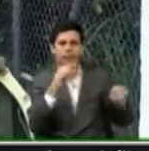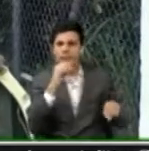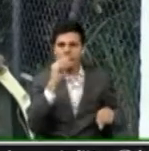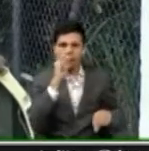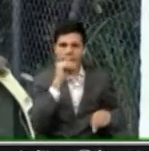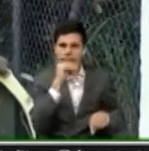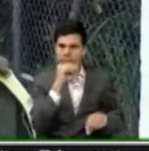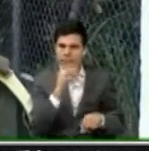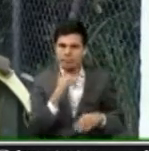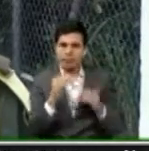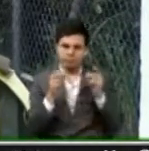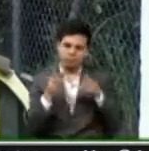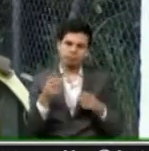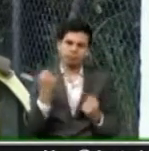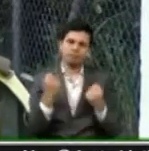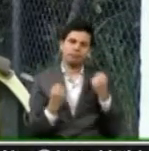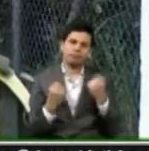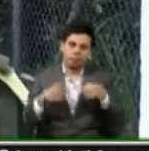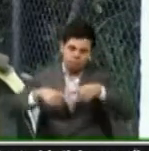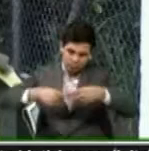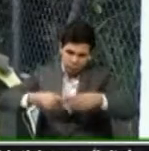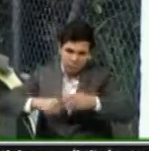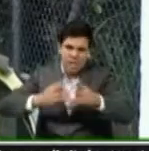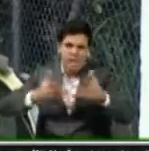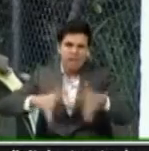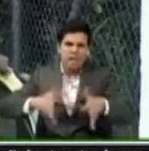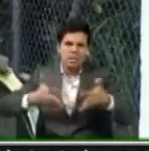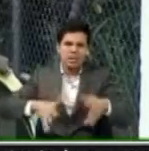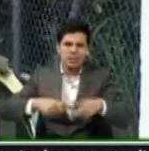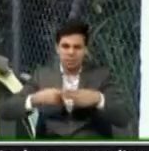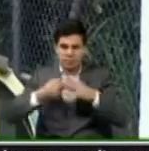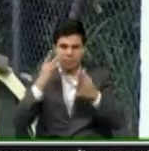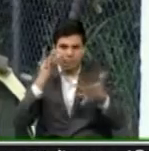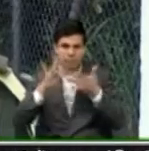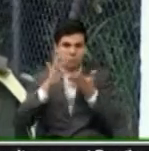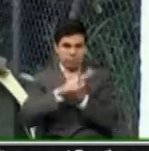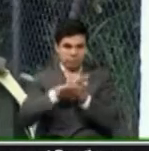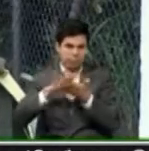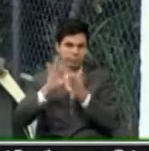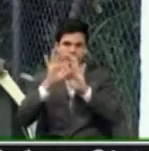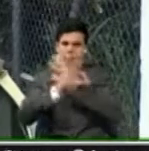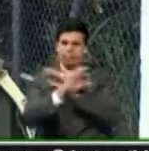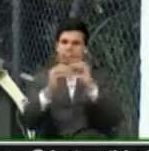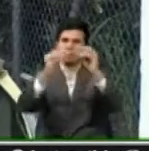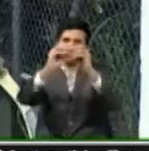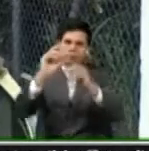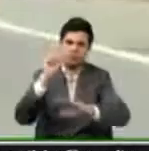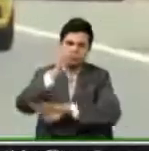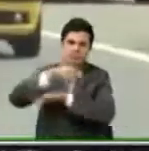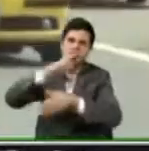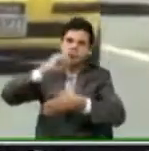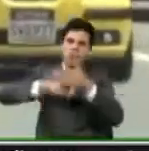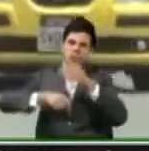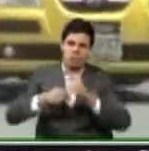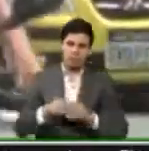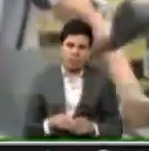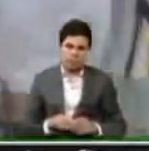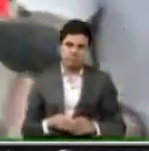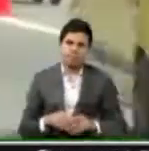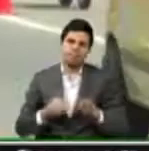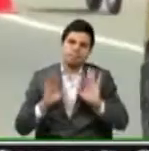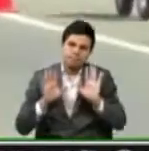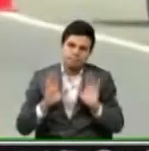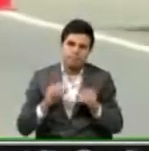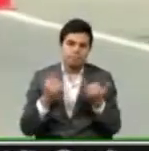vehículos con las condiciones tecnomecánicas no en las mejores condiciones, también tuvimos que realizar orden de comparendo. Sin embargo, para el